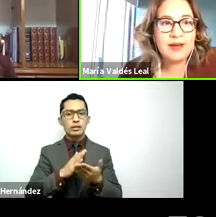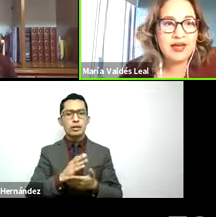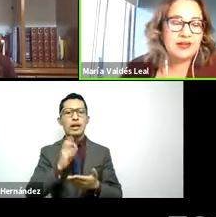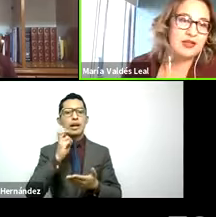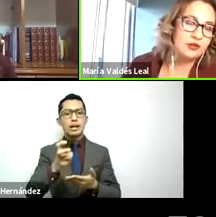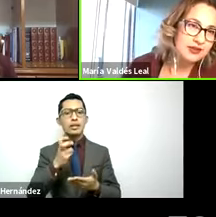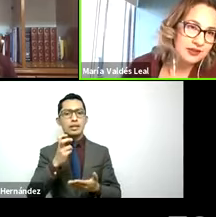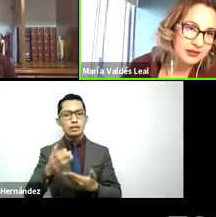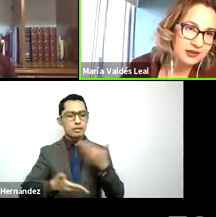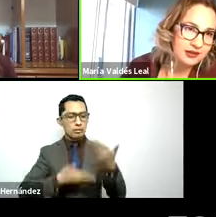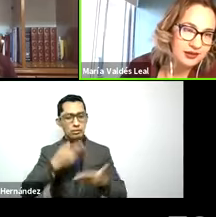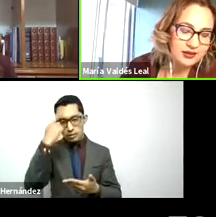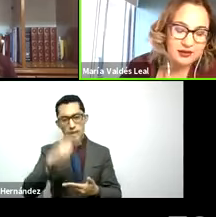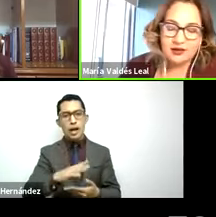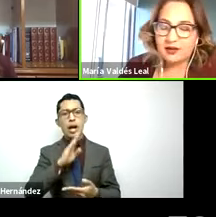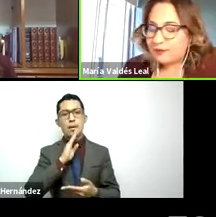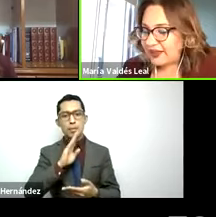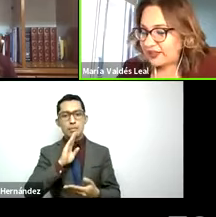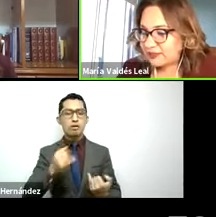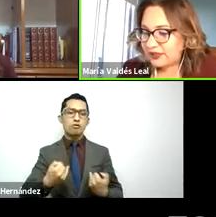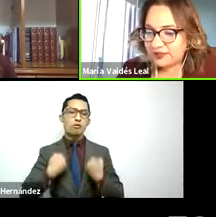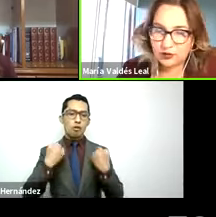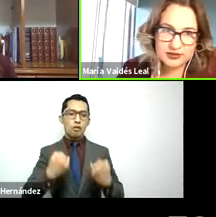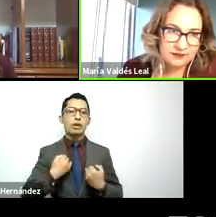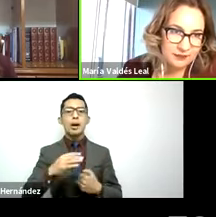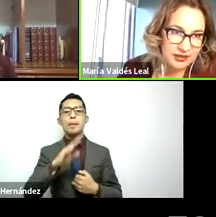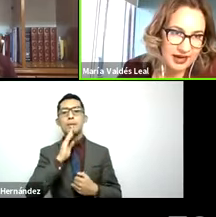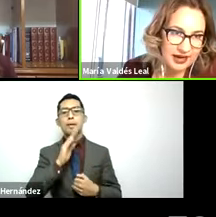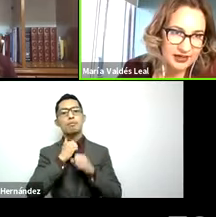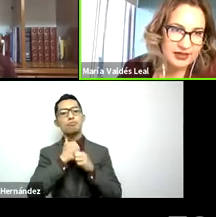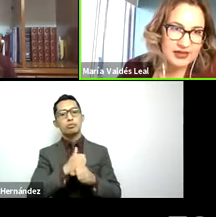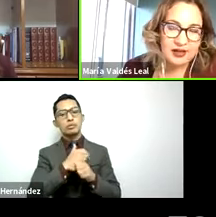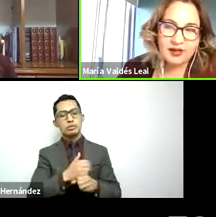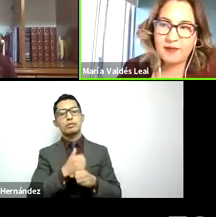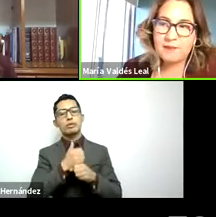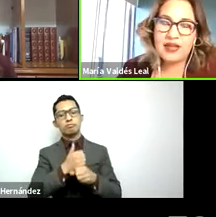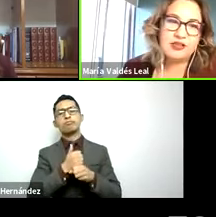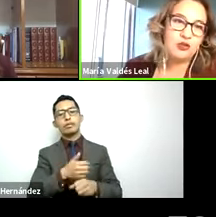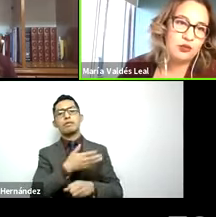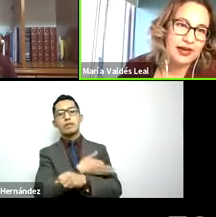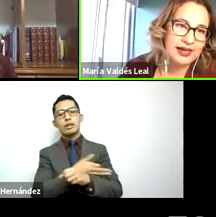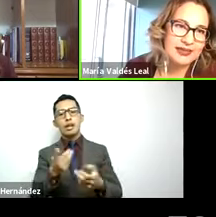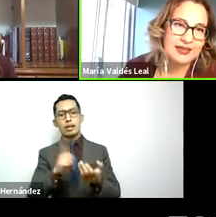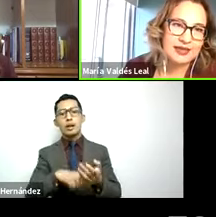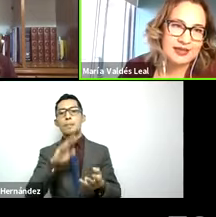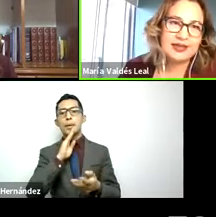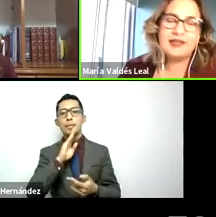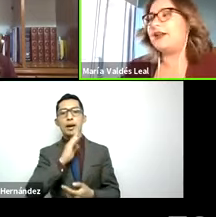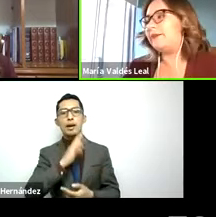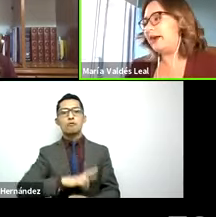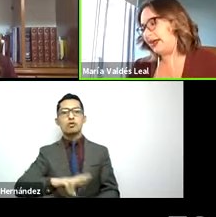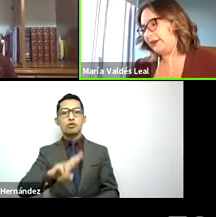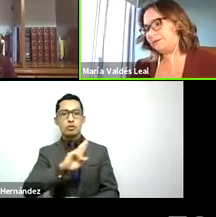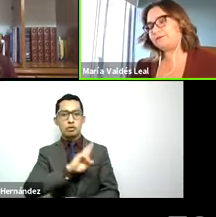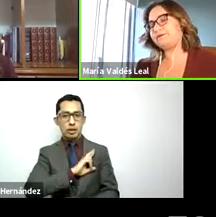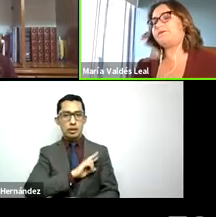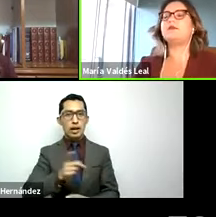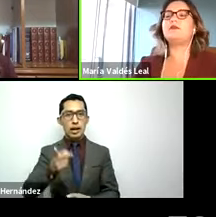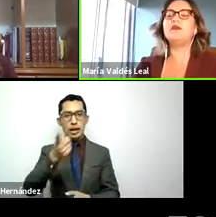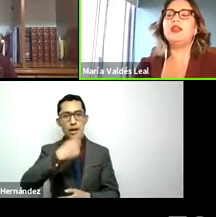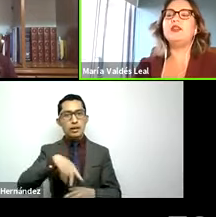servicios para madres adolescentes, madres víctimas de violencia familiar y madres solteras que